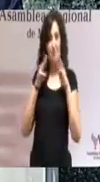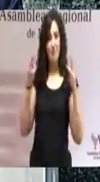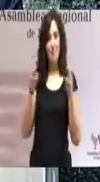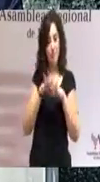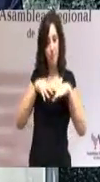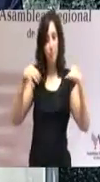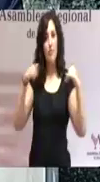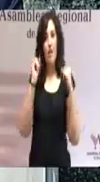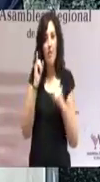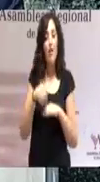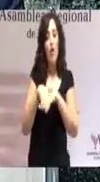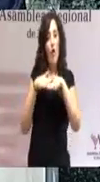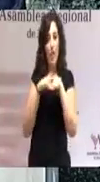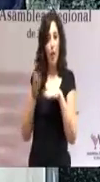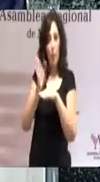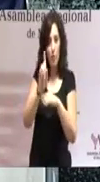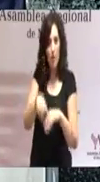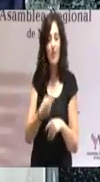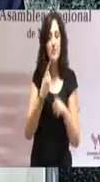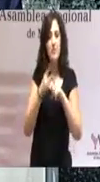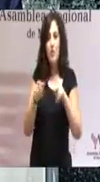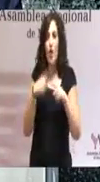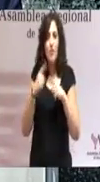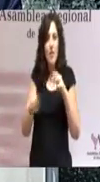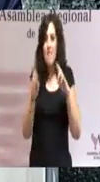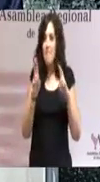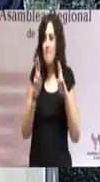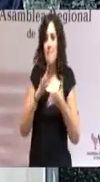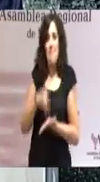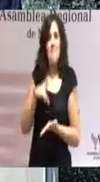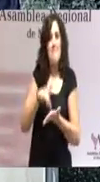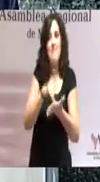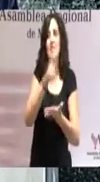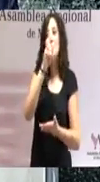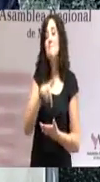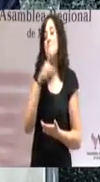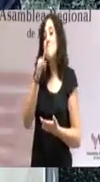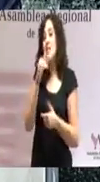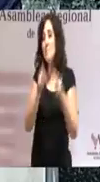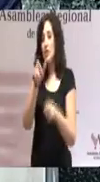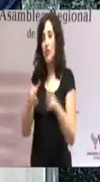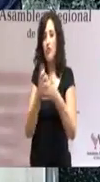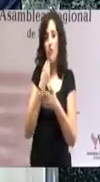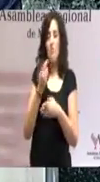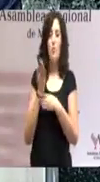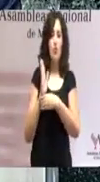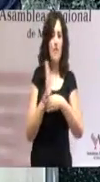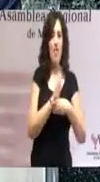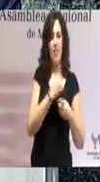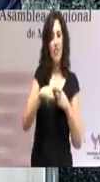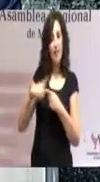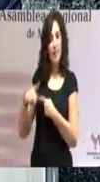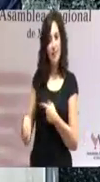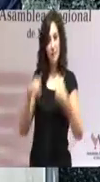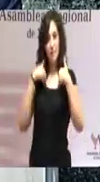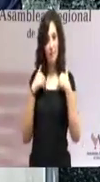también le representa y de todas las personas que desde una u otra responsabilidad tenemos la vocación de